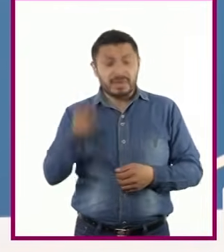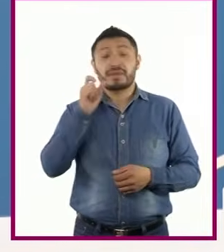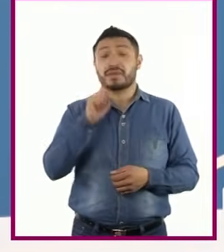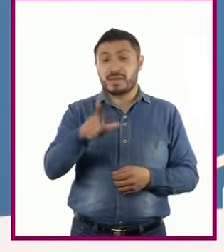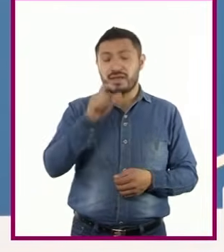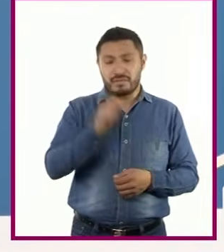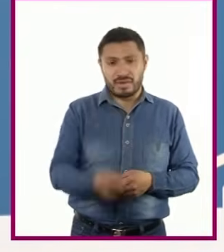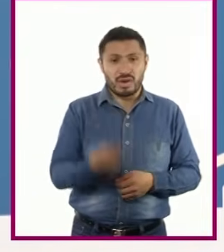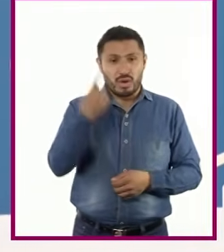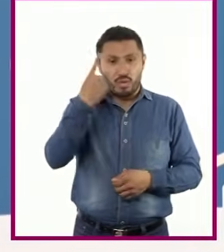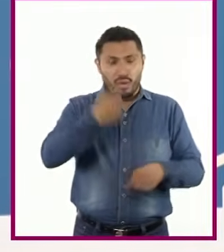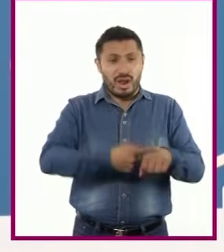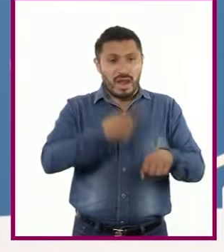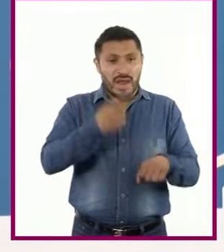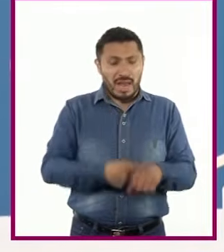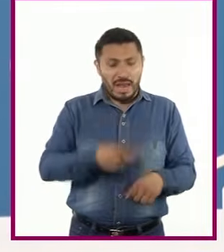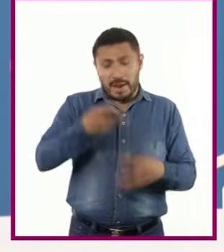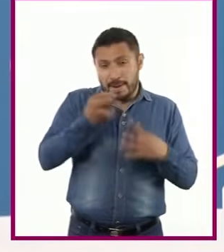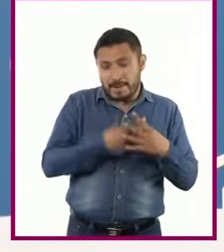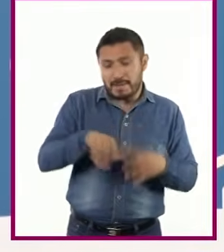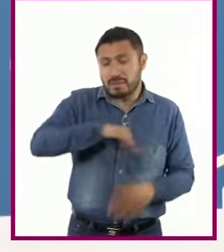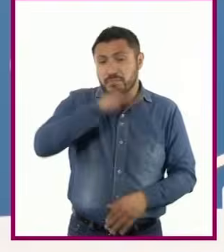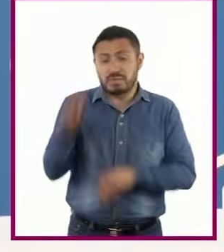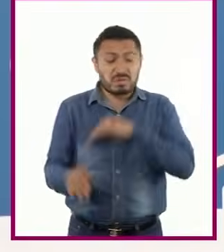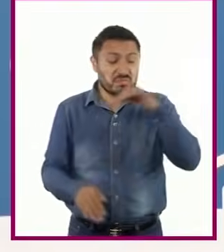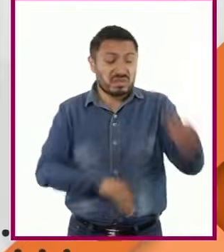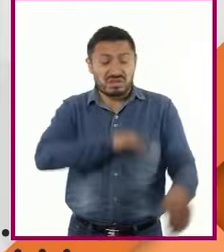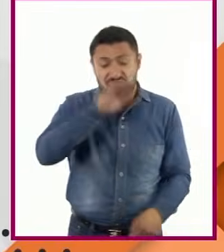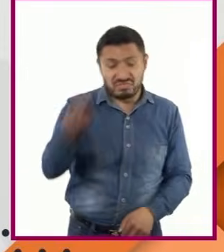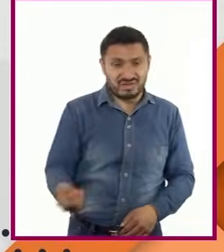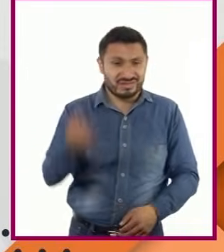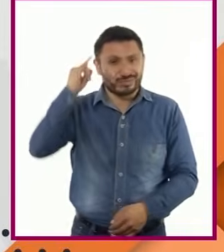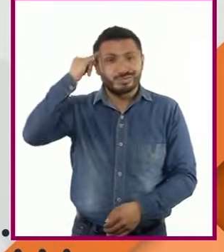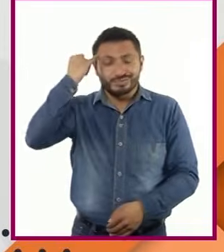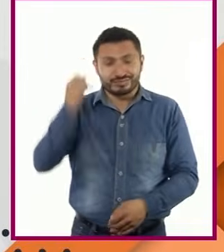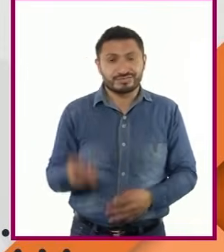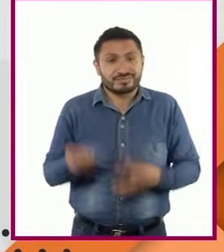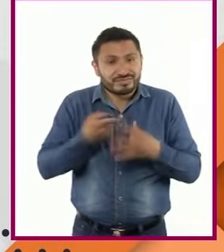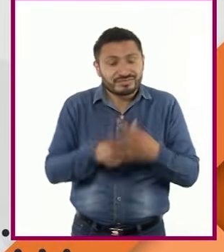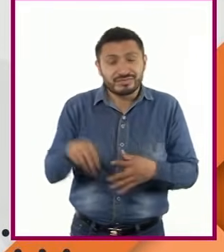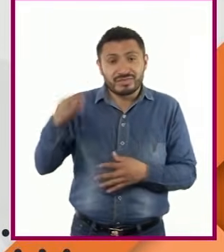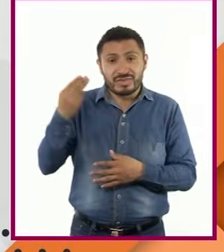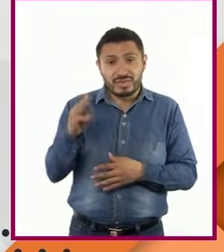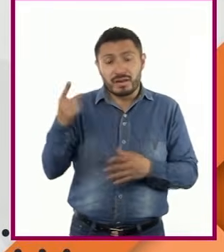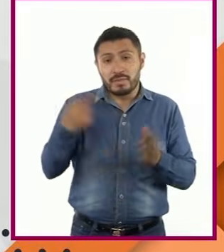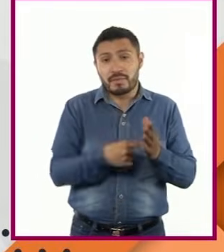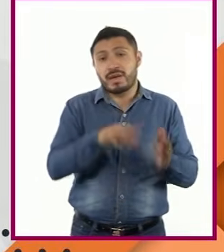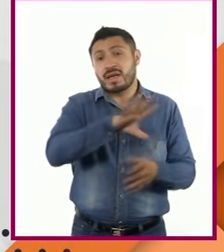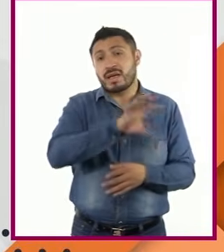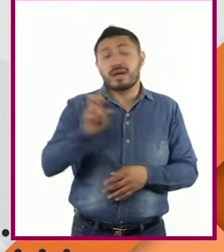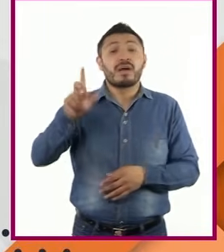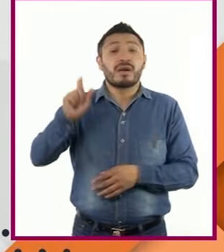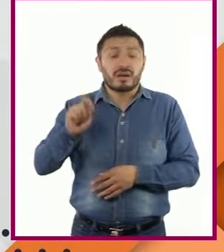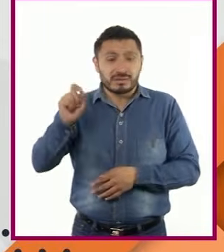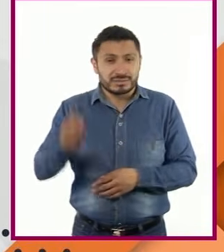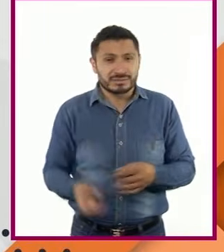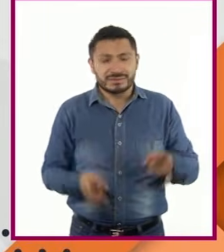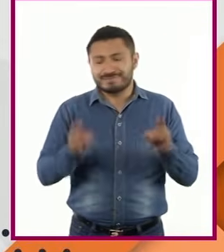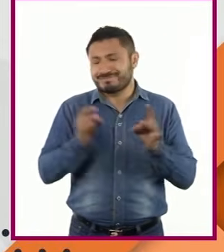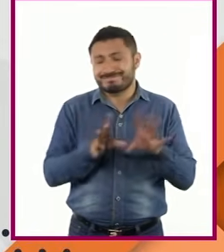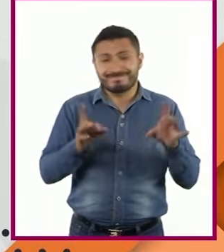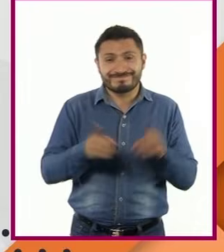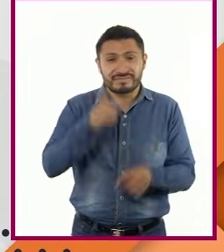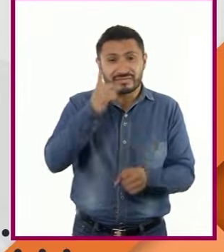enfermedad comenzó a diezmar a la población indígena. A principios de mayo de 1520 se desató